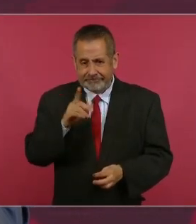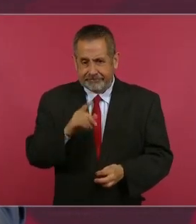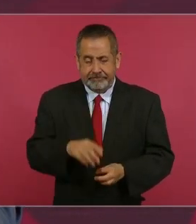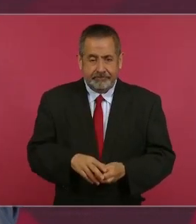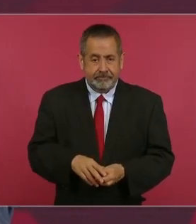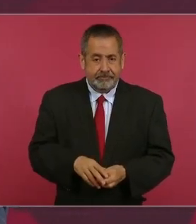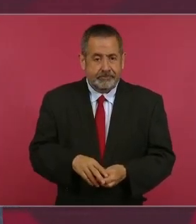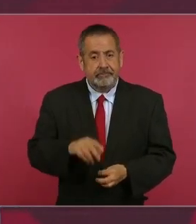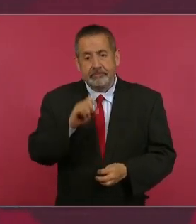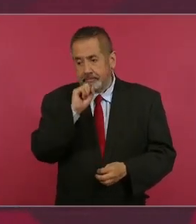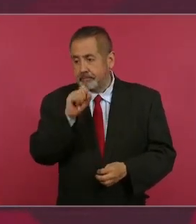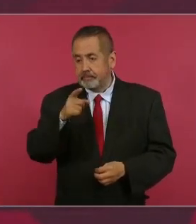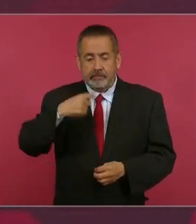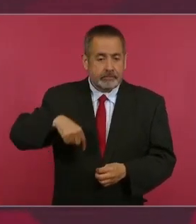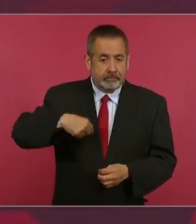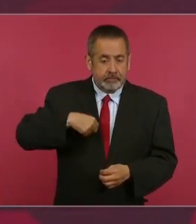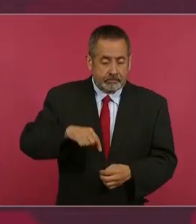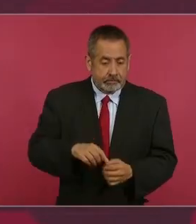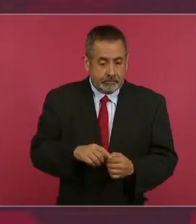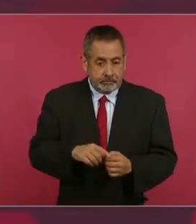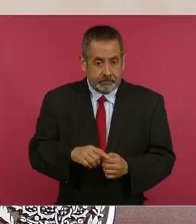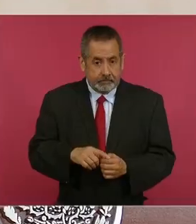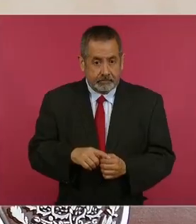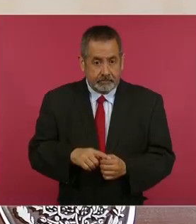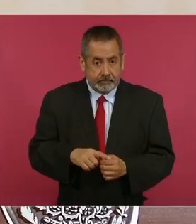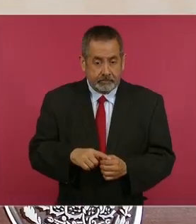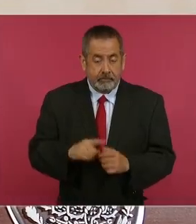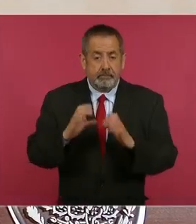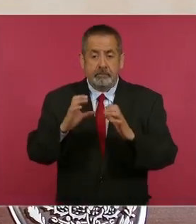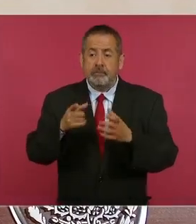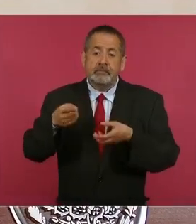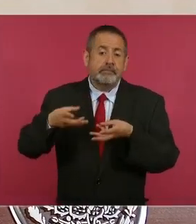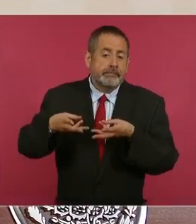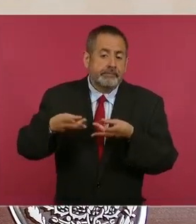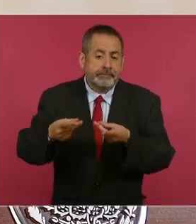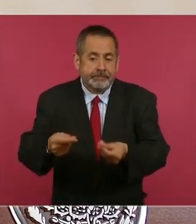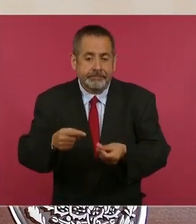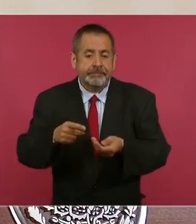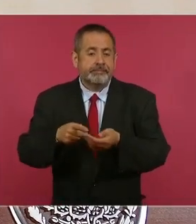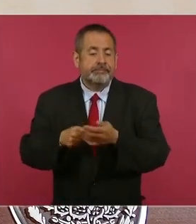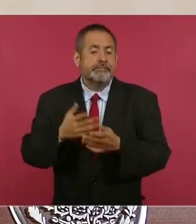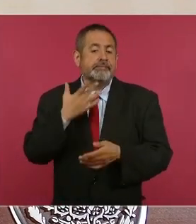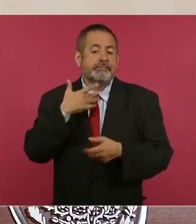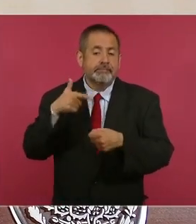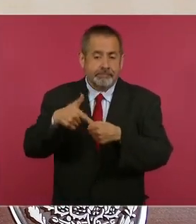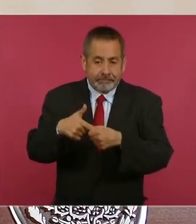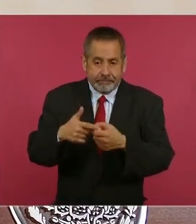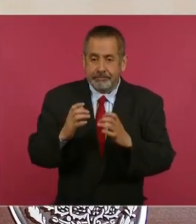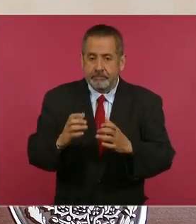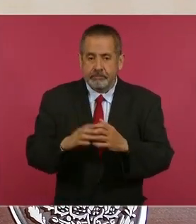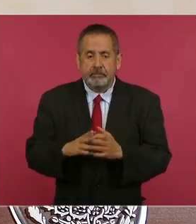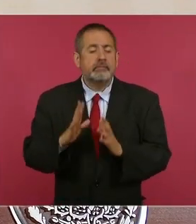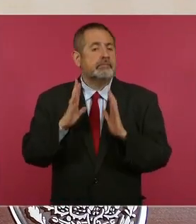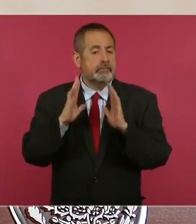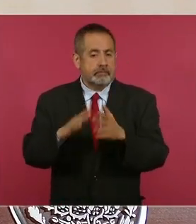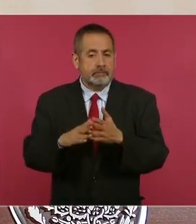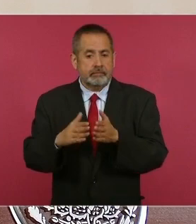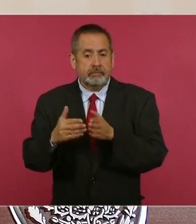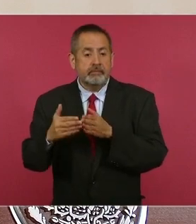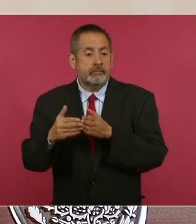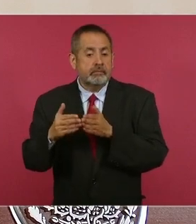tenemos que cuidar los combustibles. Ya se envió un barco